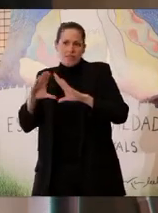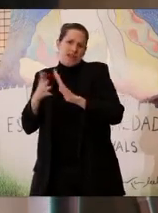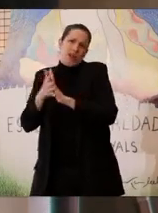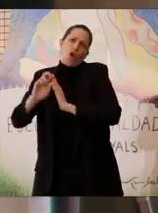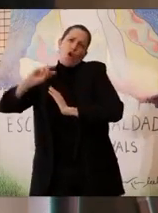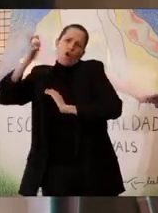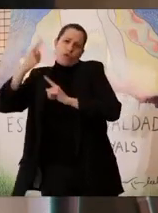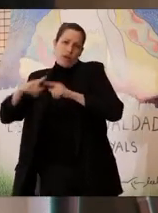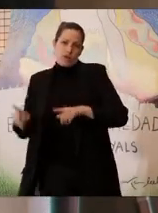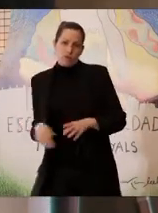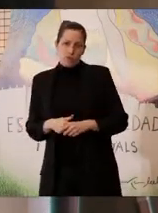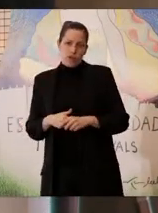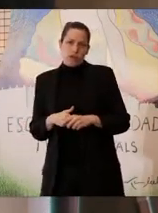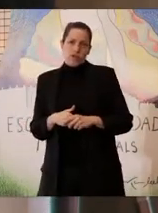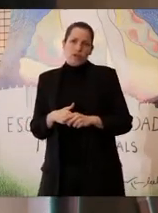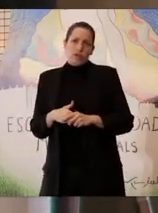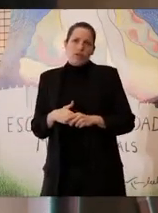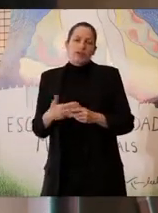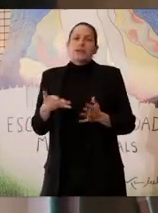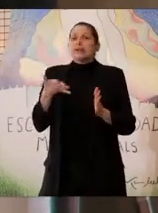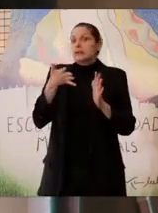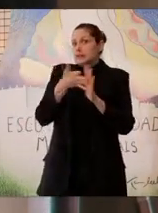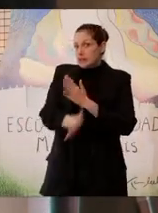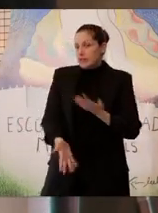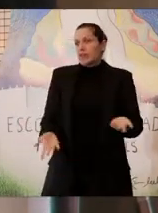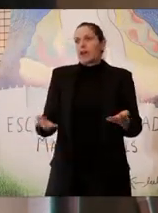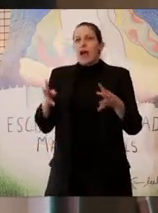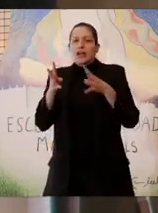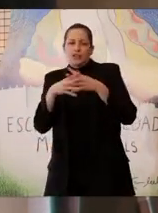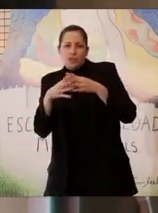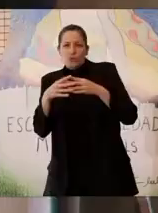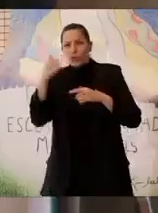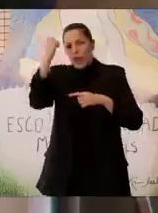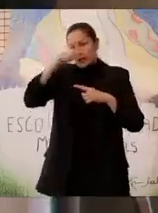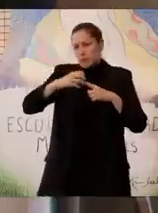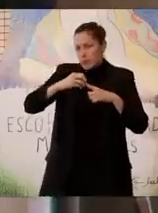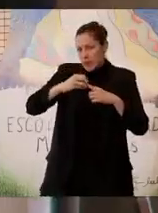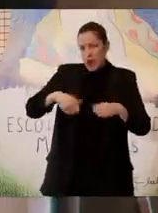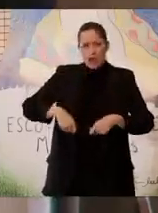Es de construir esos parámetros, esas estructuras patriarcales